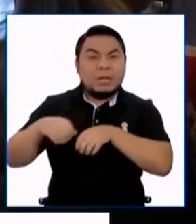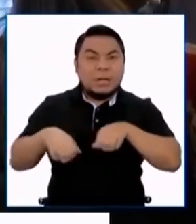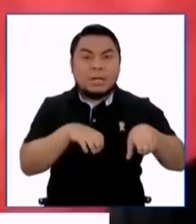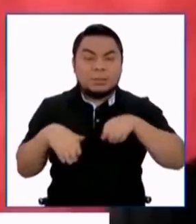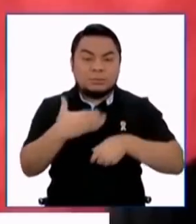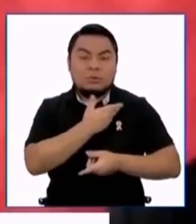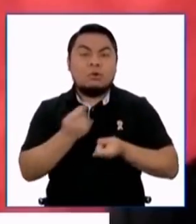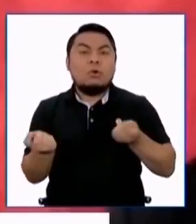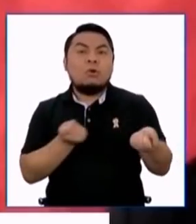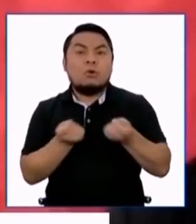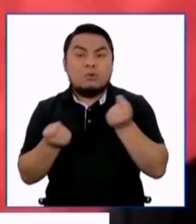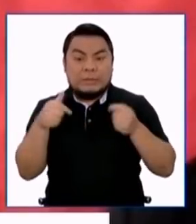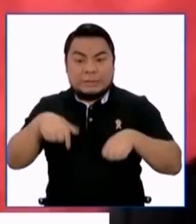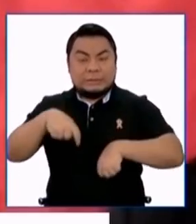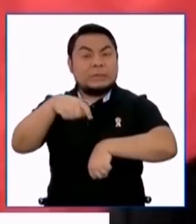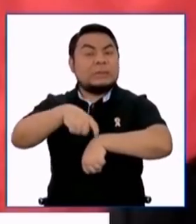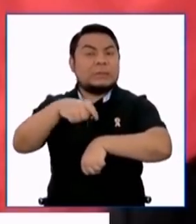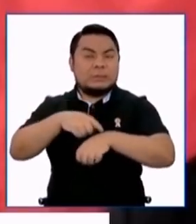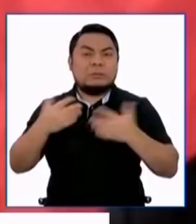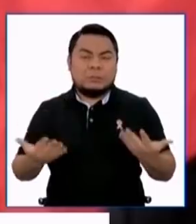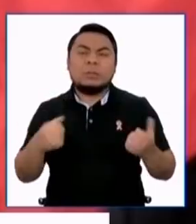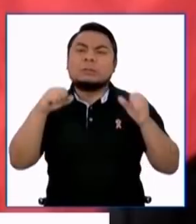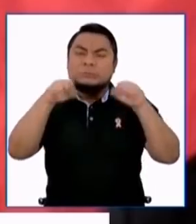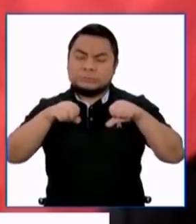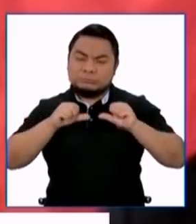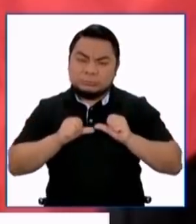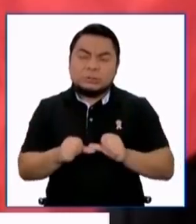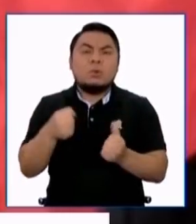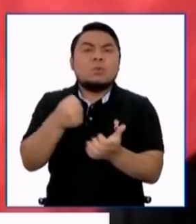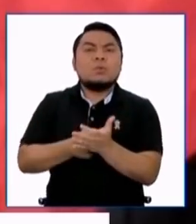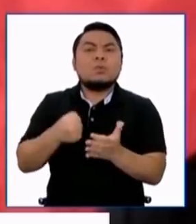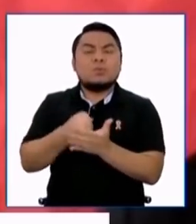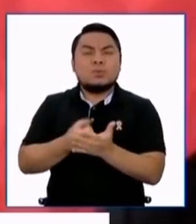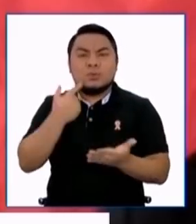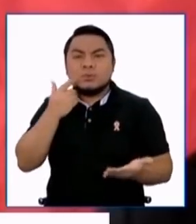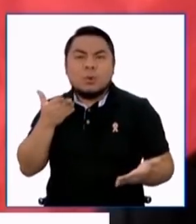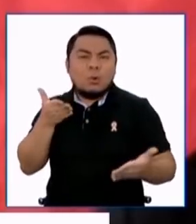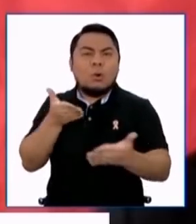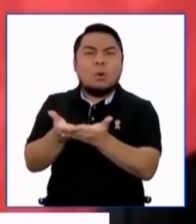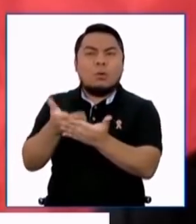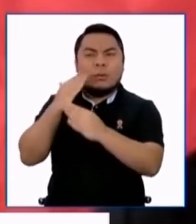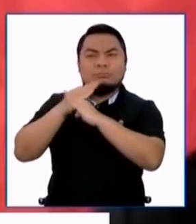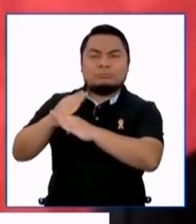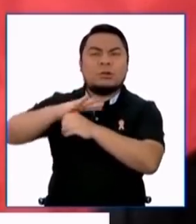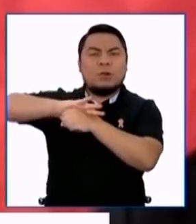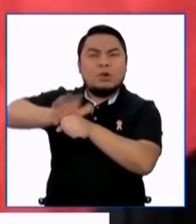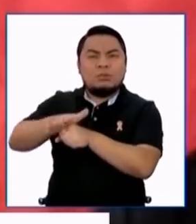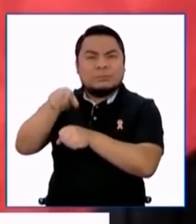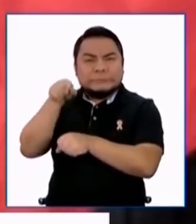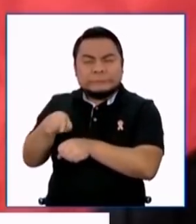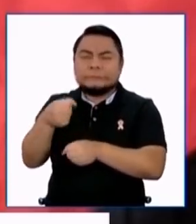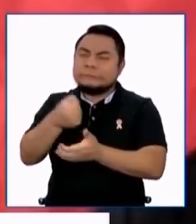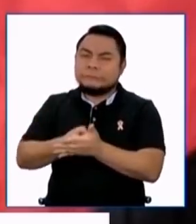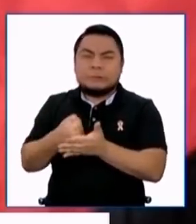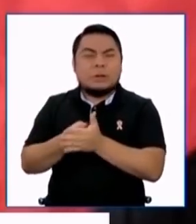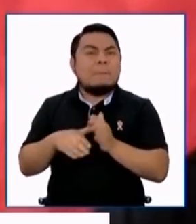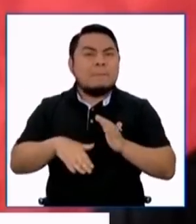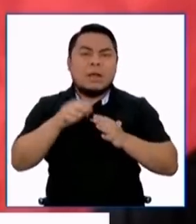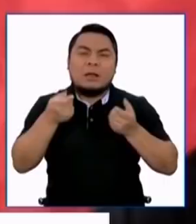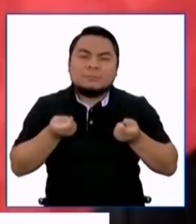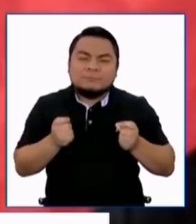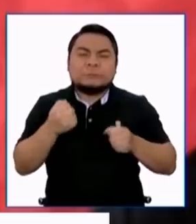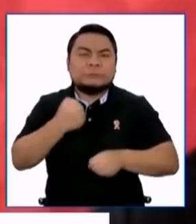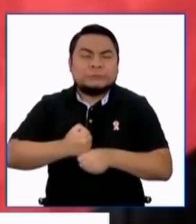de gobierno en esta etapa sigue siendo la lucha contra la pandemia. Lo haremos con mayor